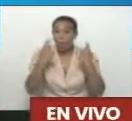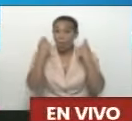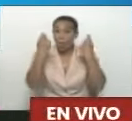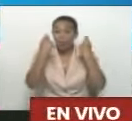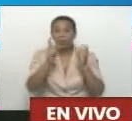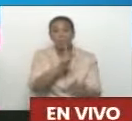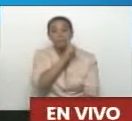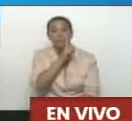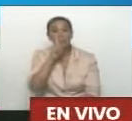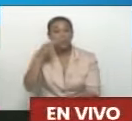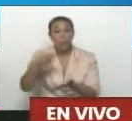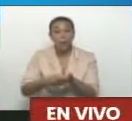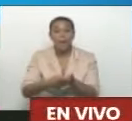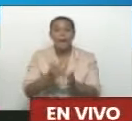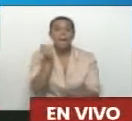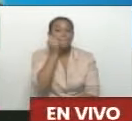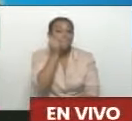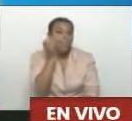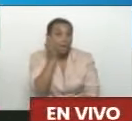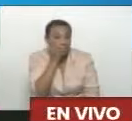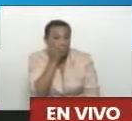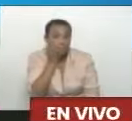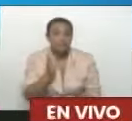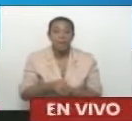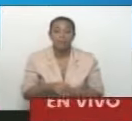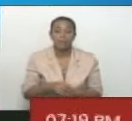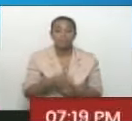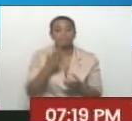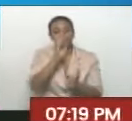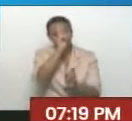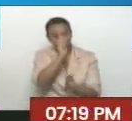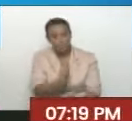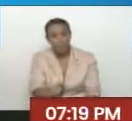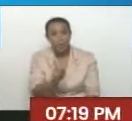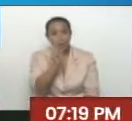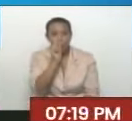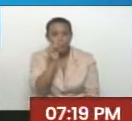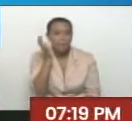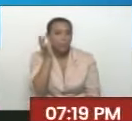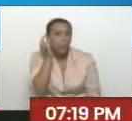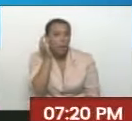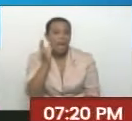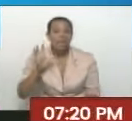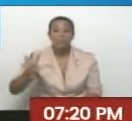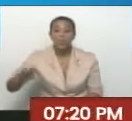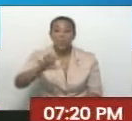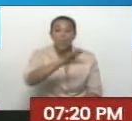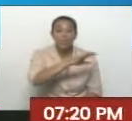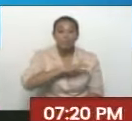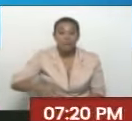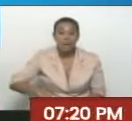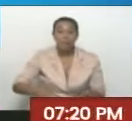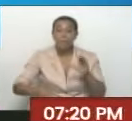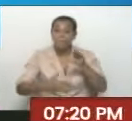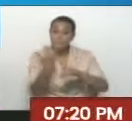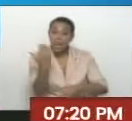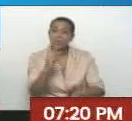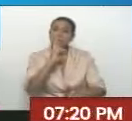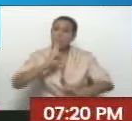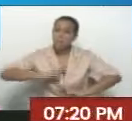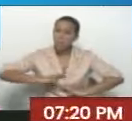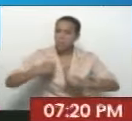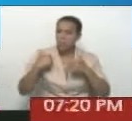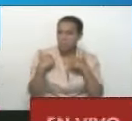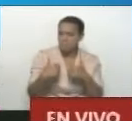para nombrar las madrinas y los padrinos de todos los estados. Es un método que nos ha dado